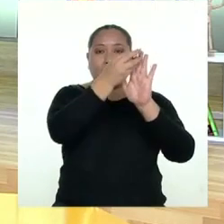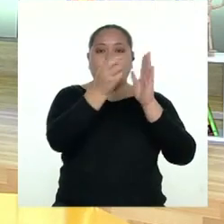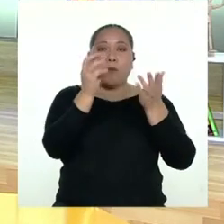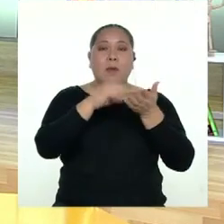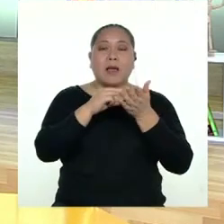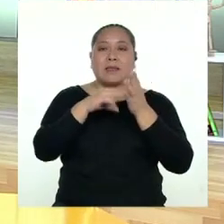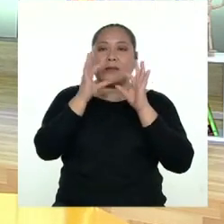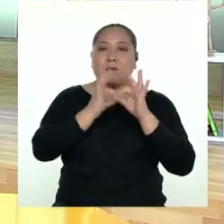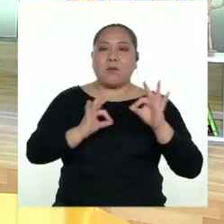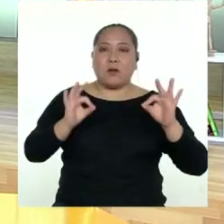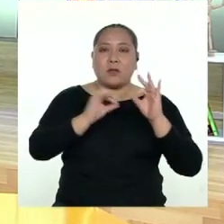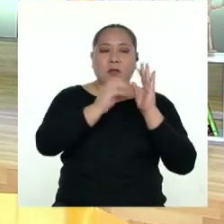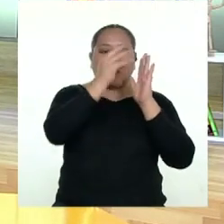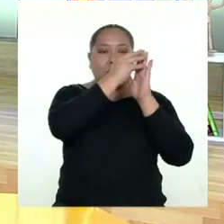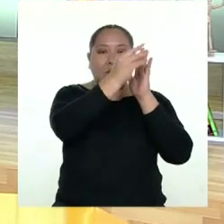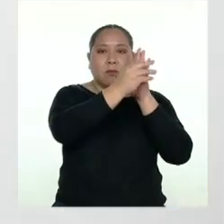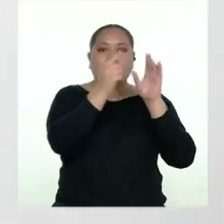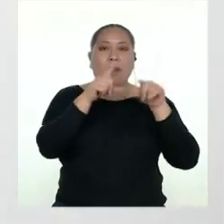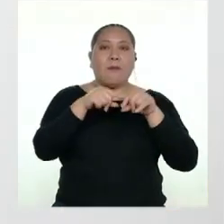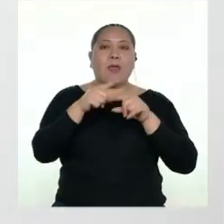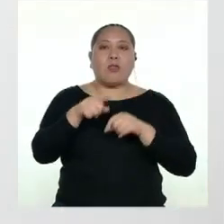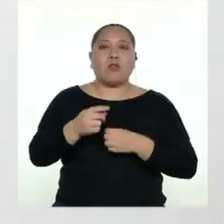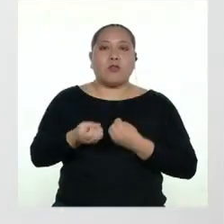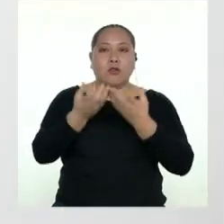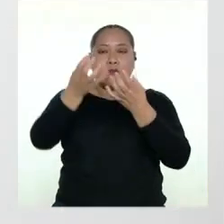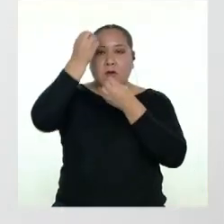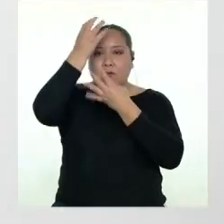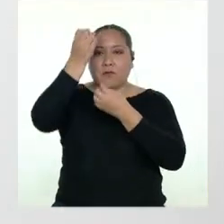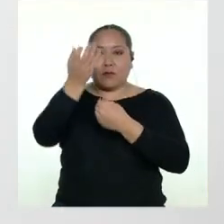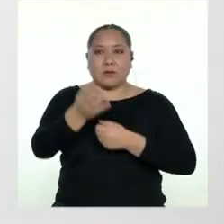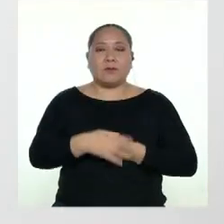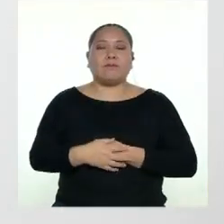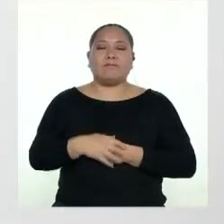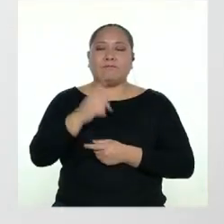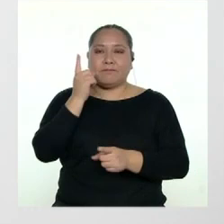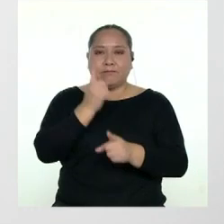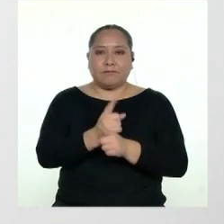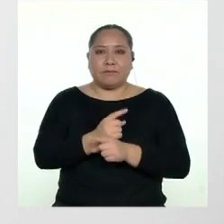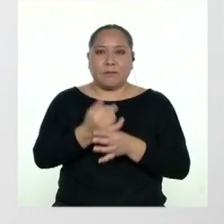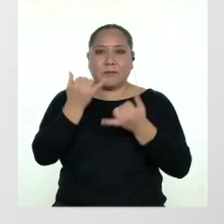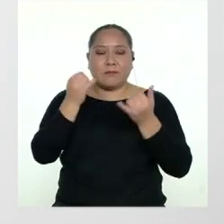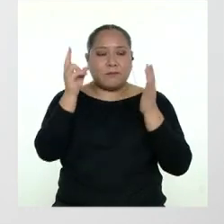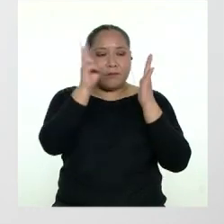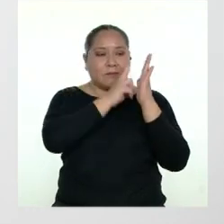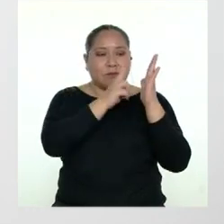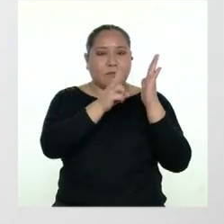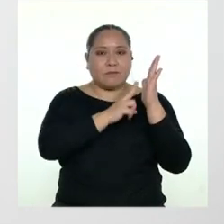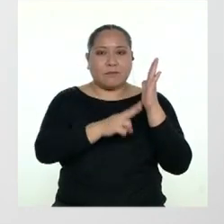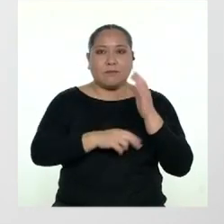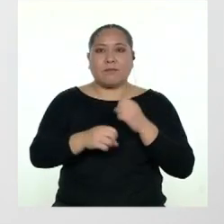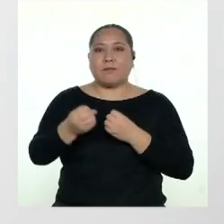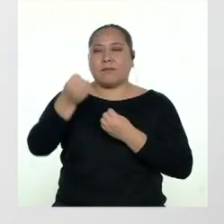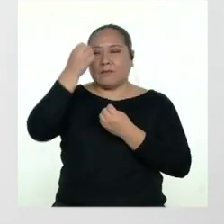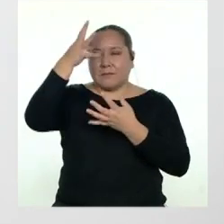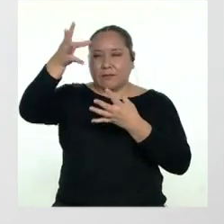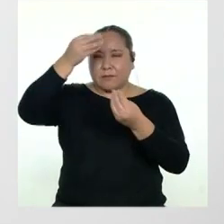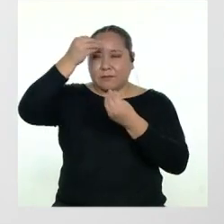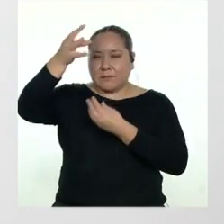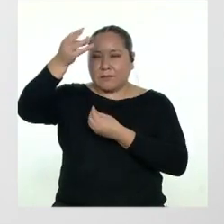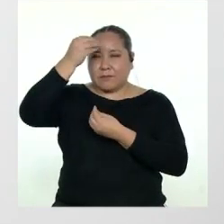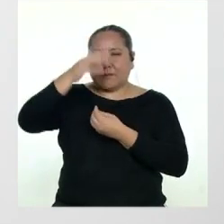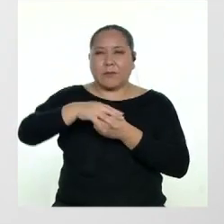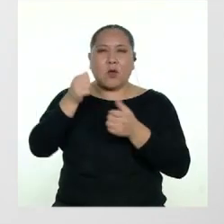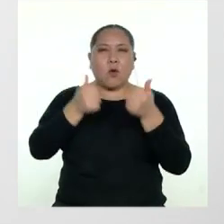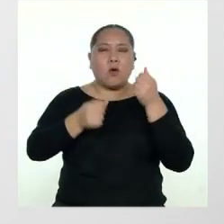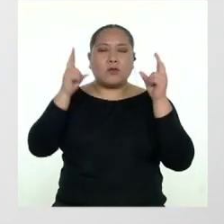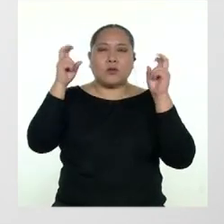información según lo que se quiere comunicar. ¡Excelente! Entonces, vamos a leer las infografías para informarnos sobre los temas que